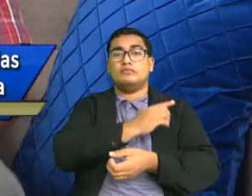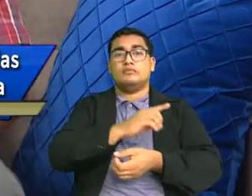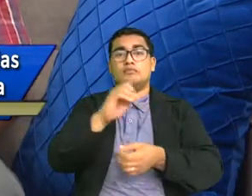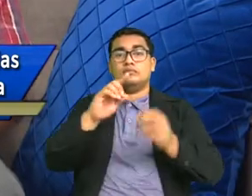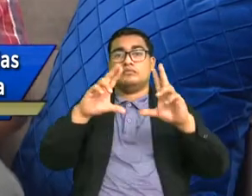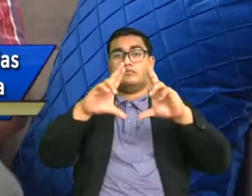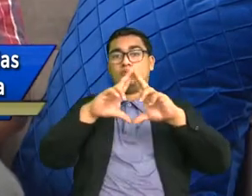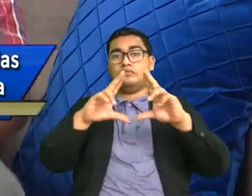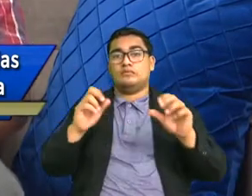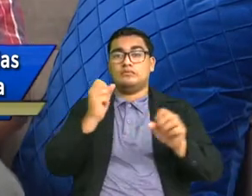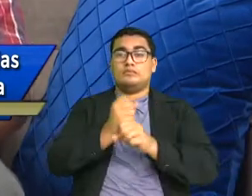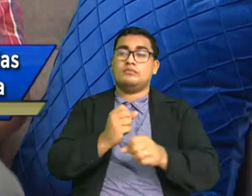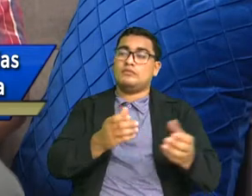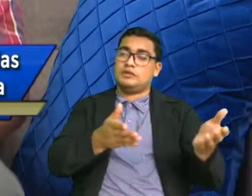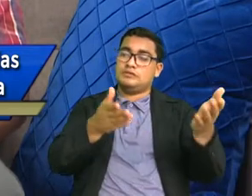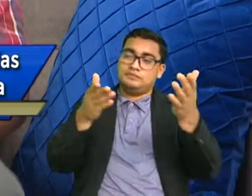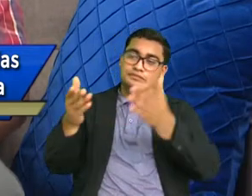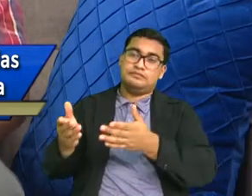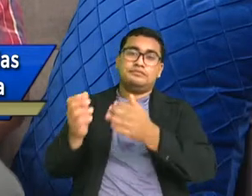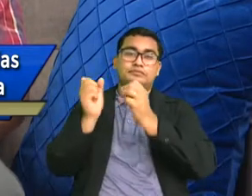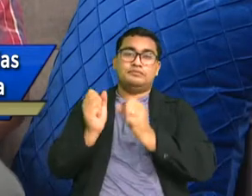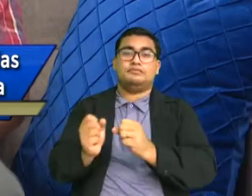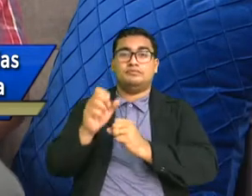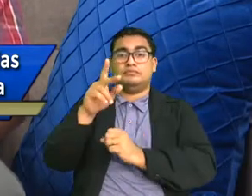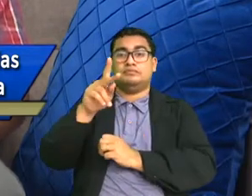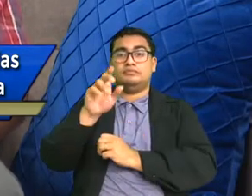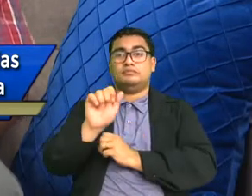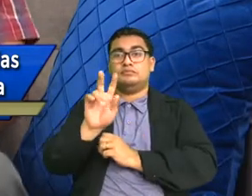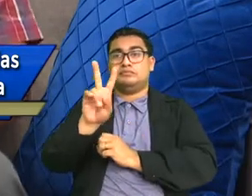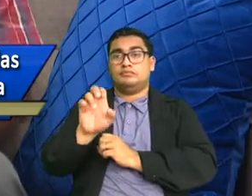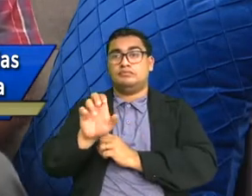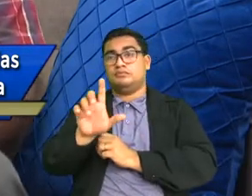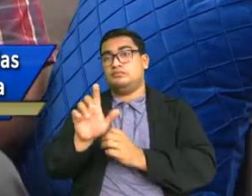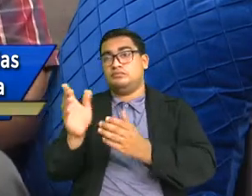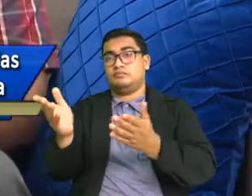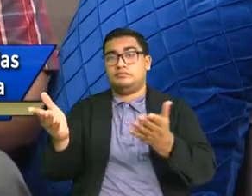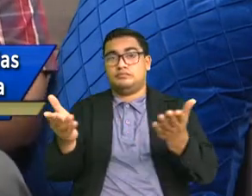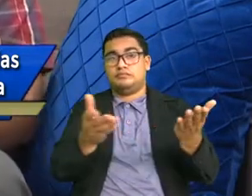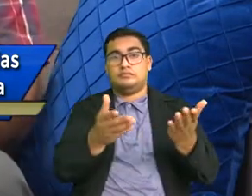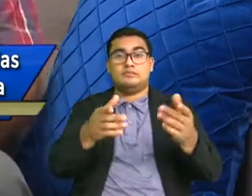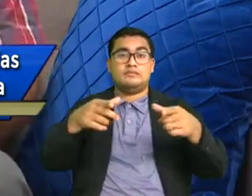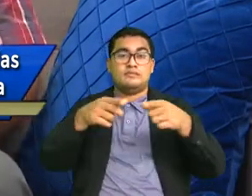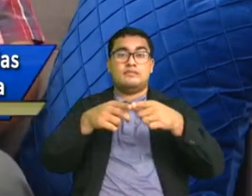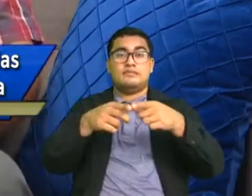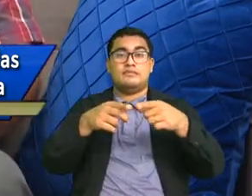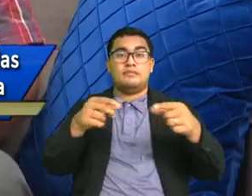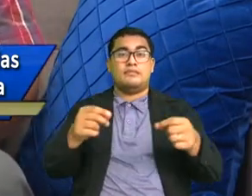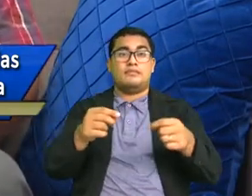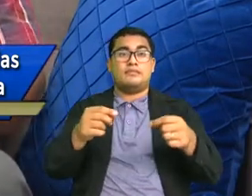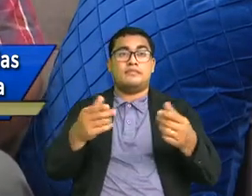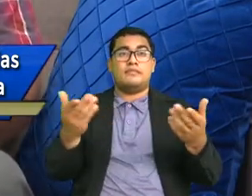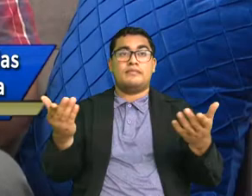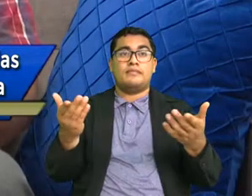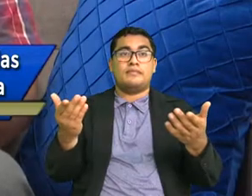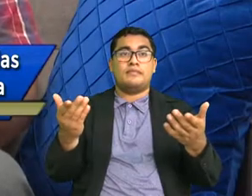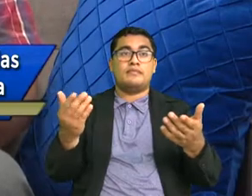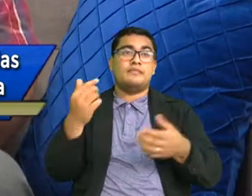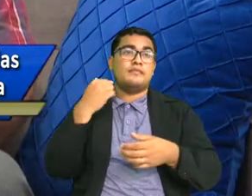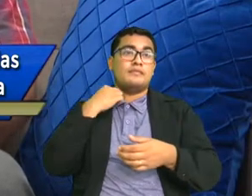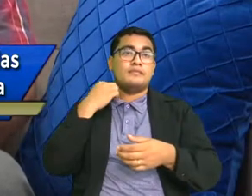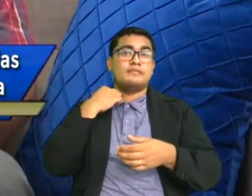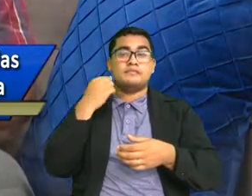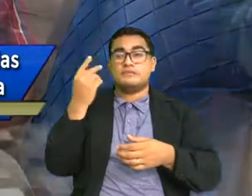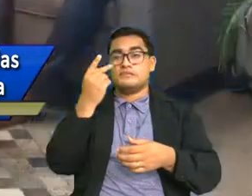compañero va a haber bienvenido a entender un poquito managua siempre nos eclipsa pocas veces vemos esa